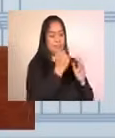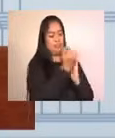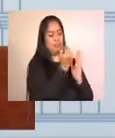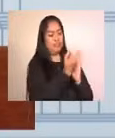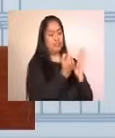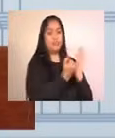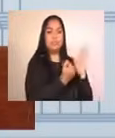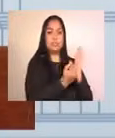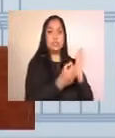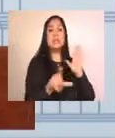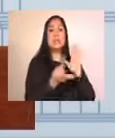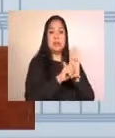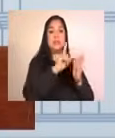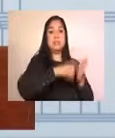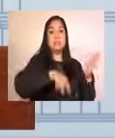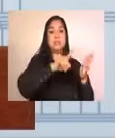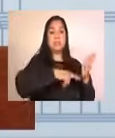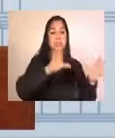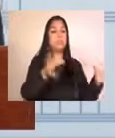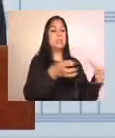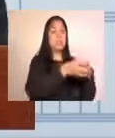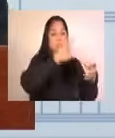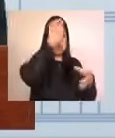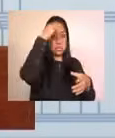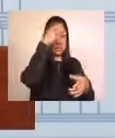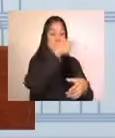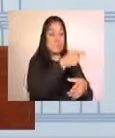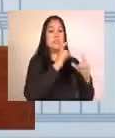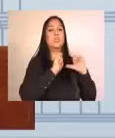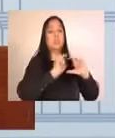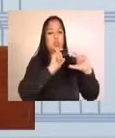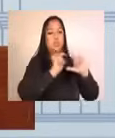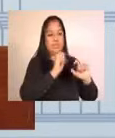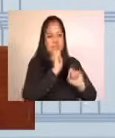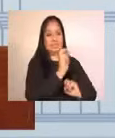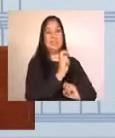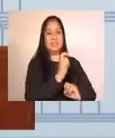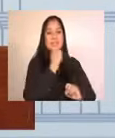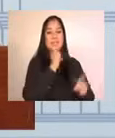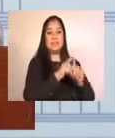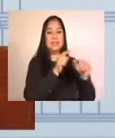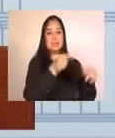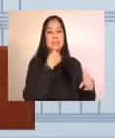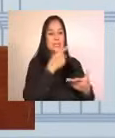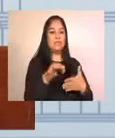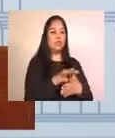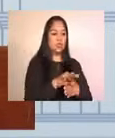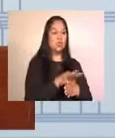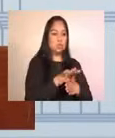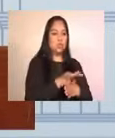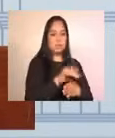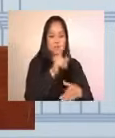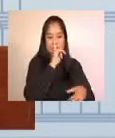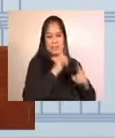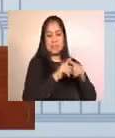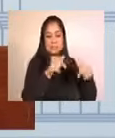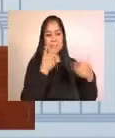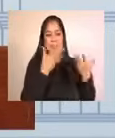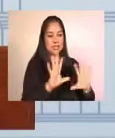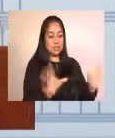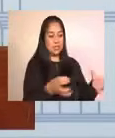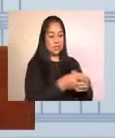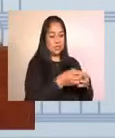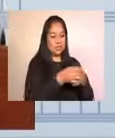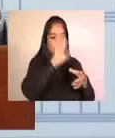la ley electoral y de partidos políticos, que resguarda justamente eso, ¿no? La naturaleza, el funcionamiento de las agrupaciones